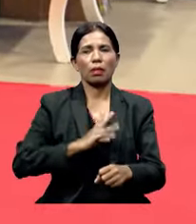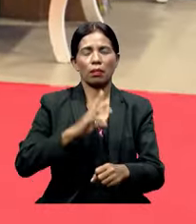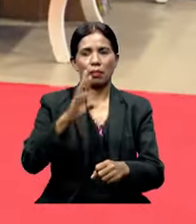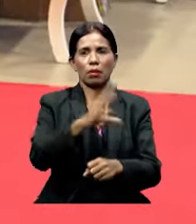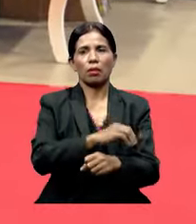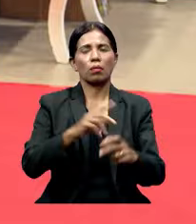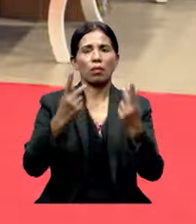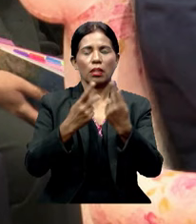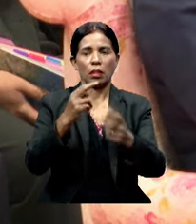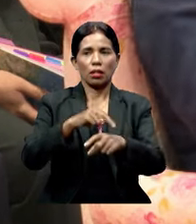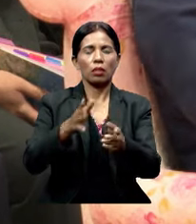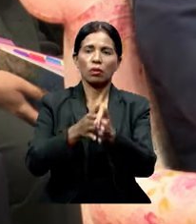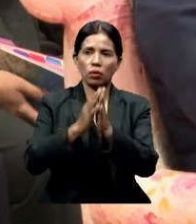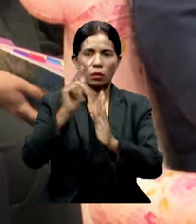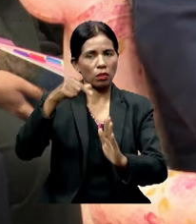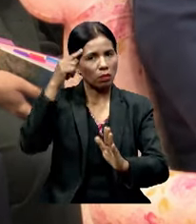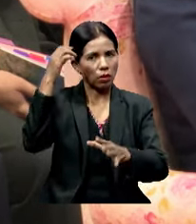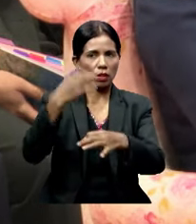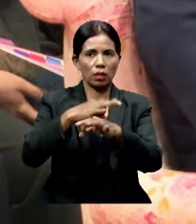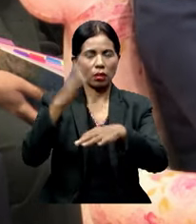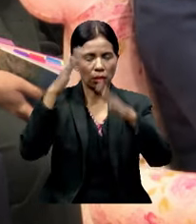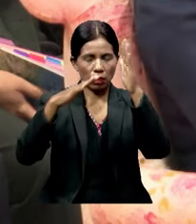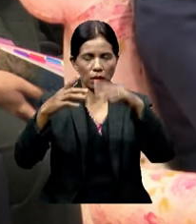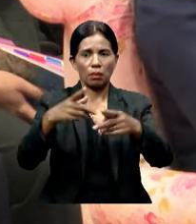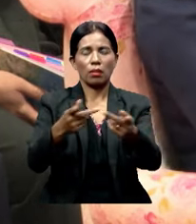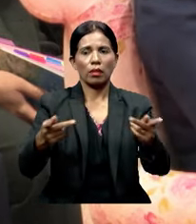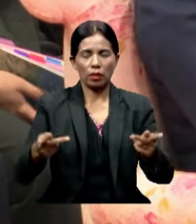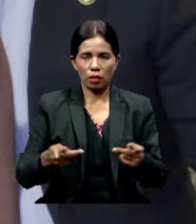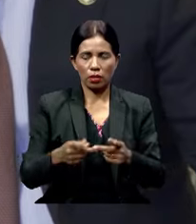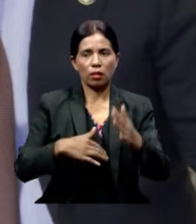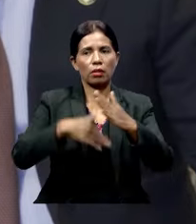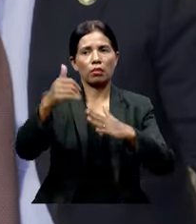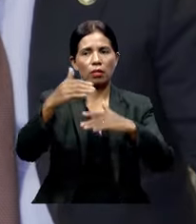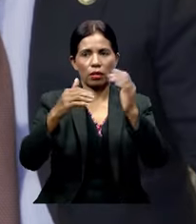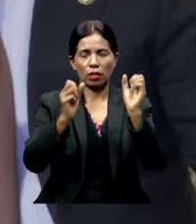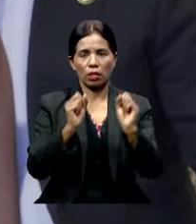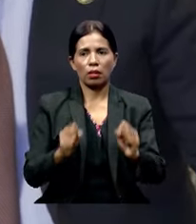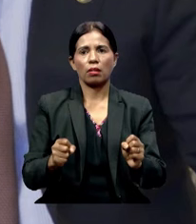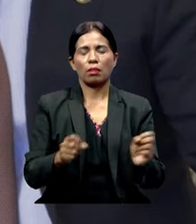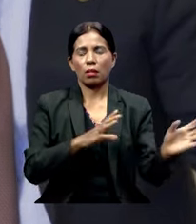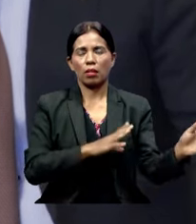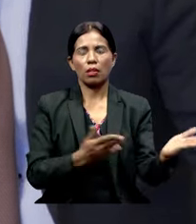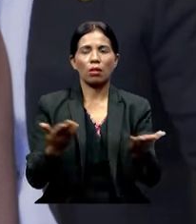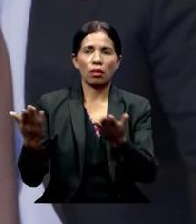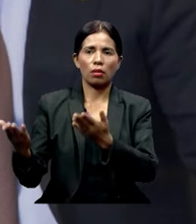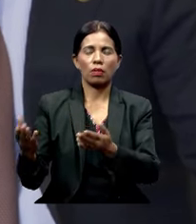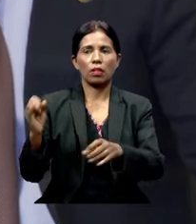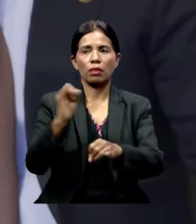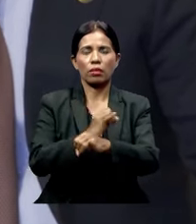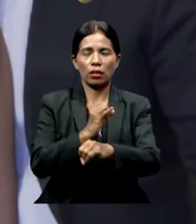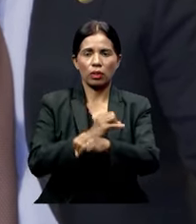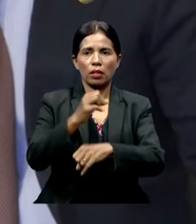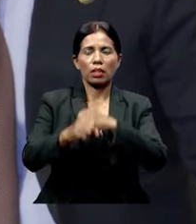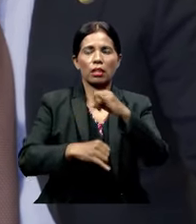empresário nacional husu governo atuhadia problema rai no infraestrutura básica, no nebele dada investor internacional hodi